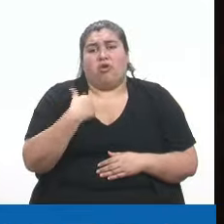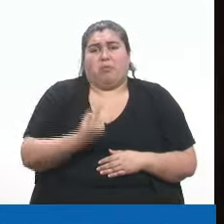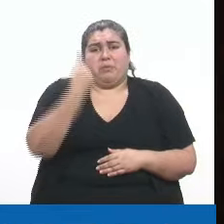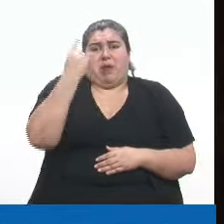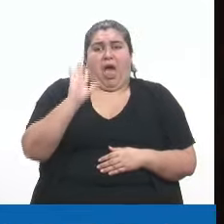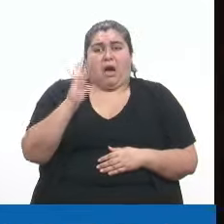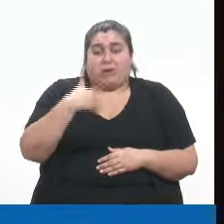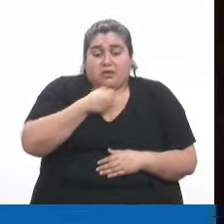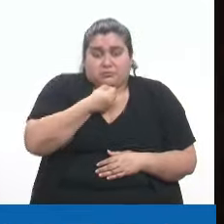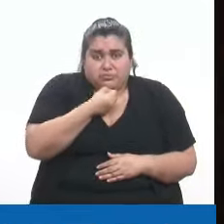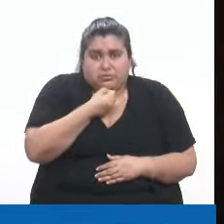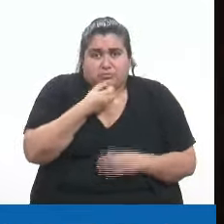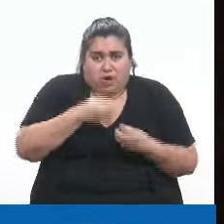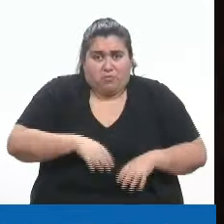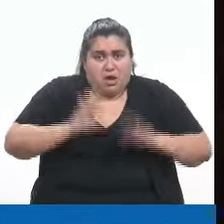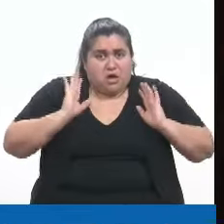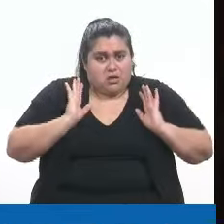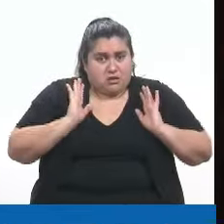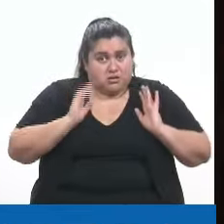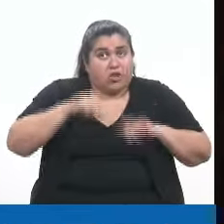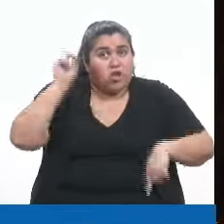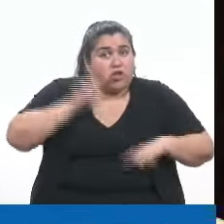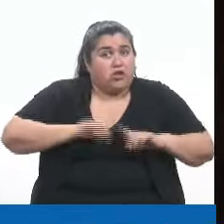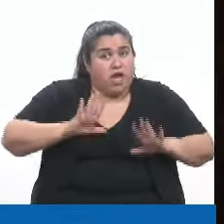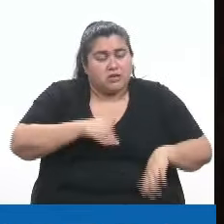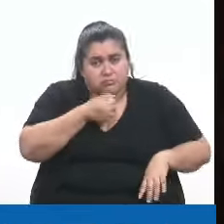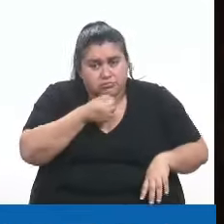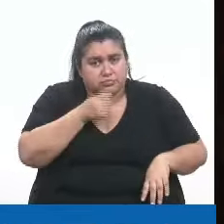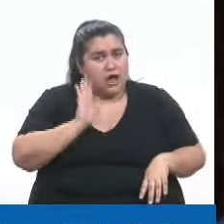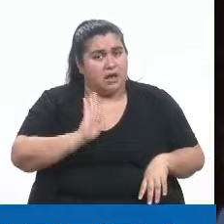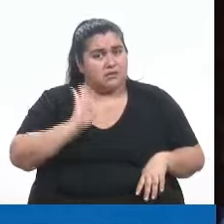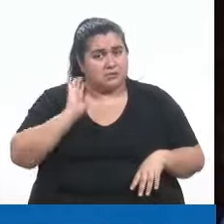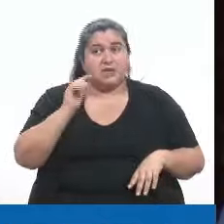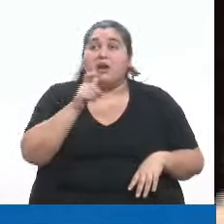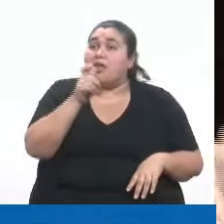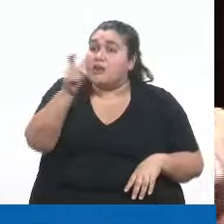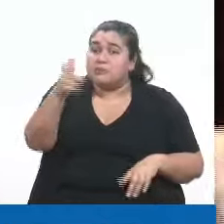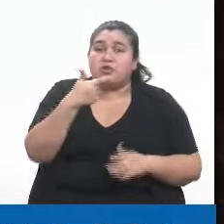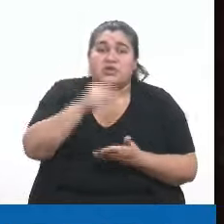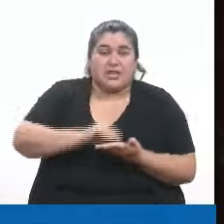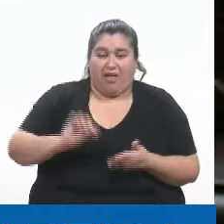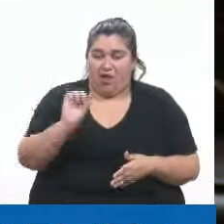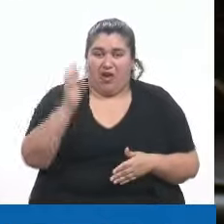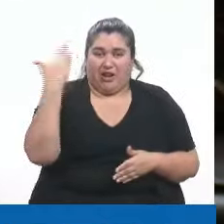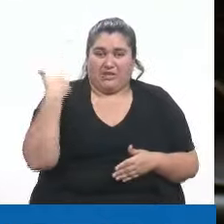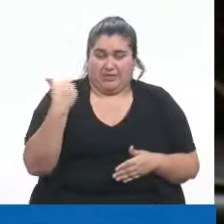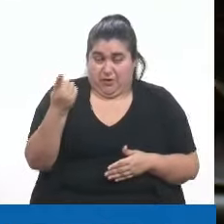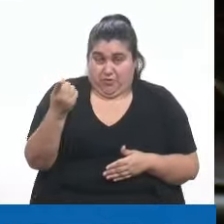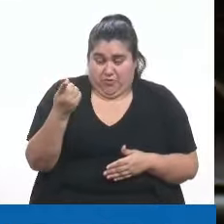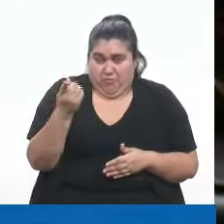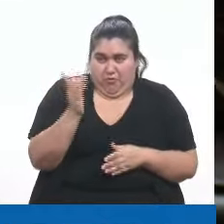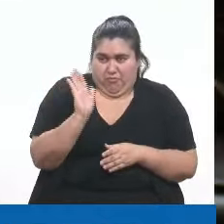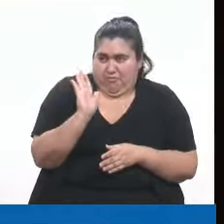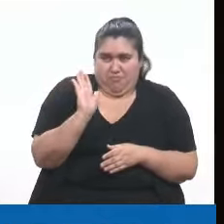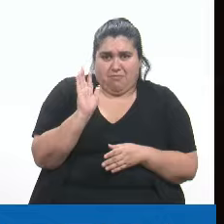vez que uso la palabra en todo el día le respondo señora senadora ya que fue una